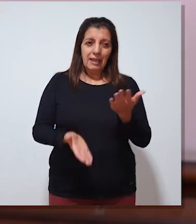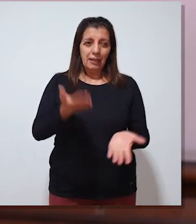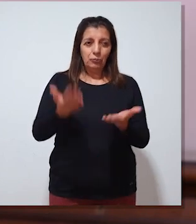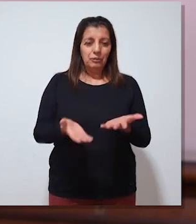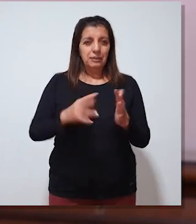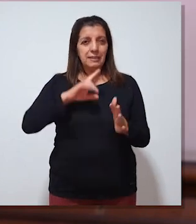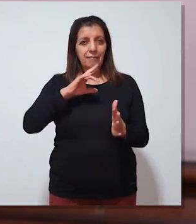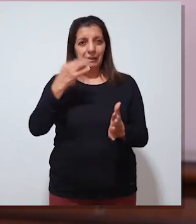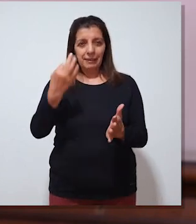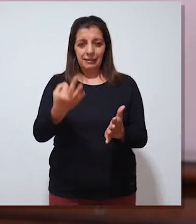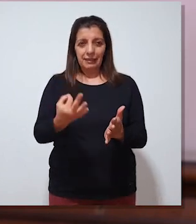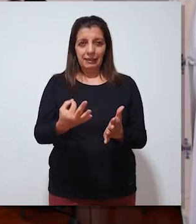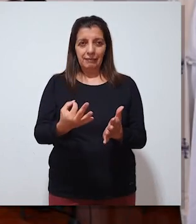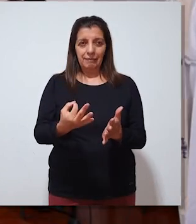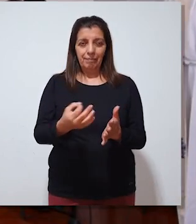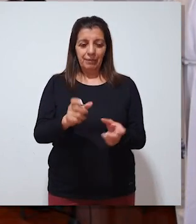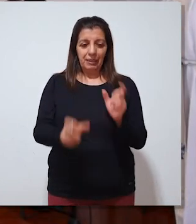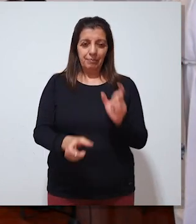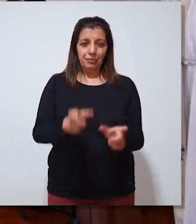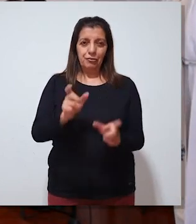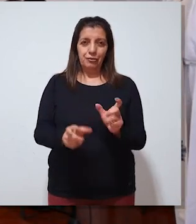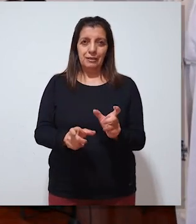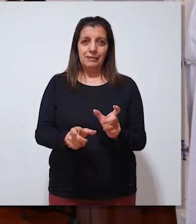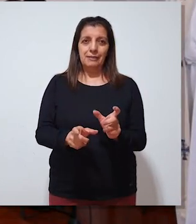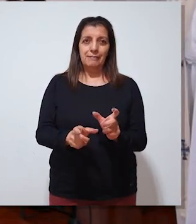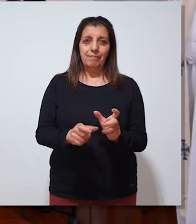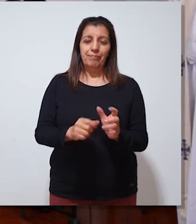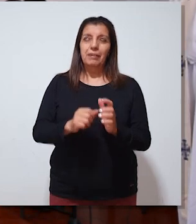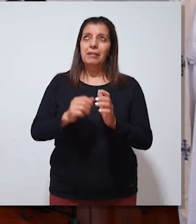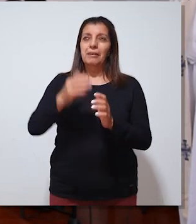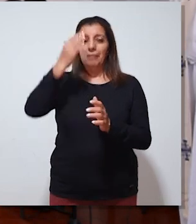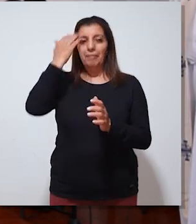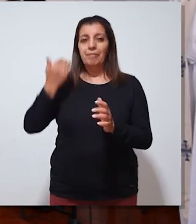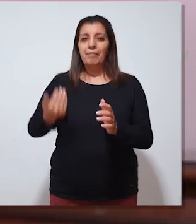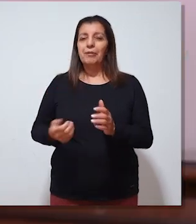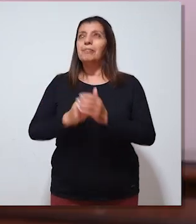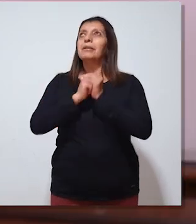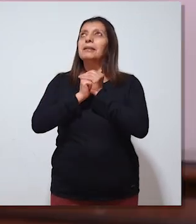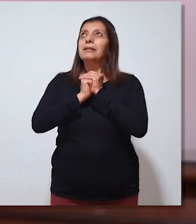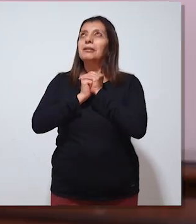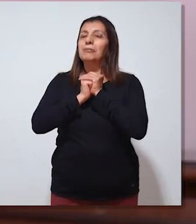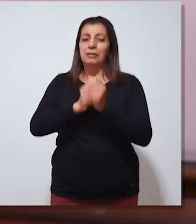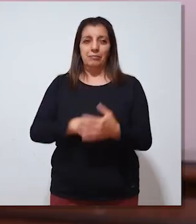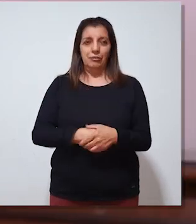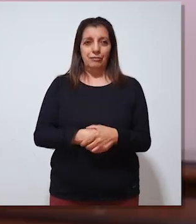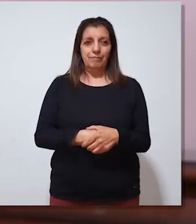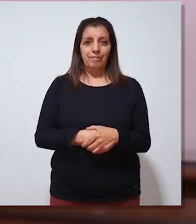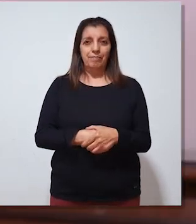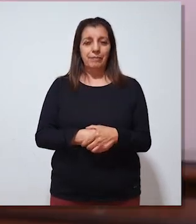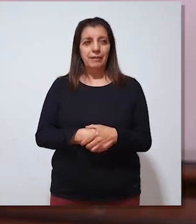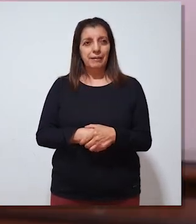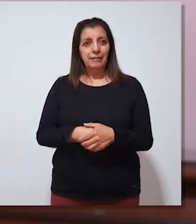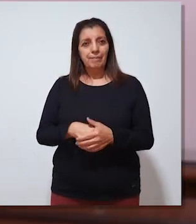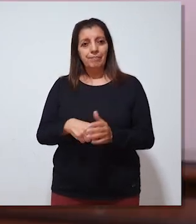y sus derechos. Oremos. Con María te lo pedimos, Señor. Señor de la vida,